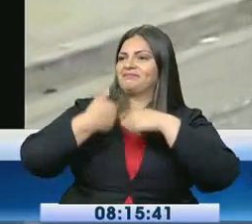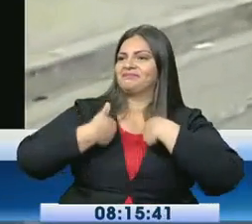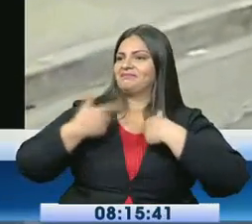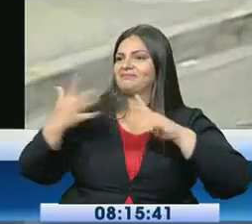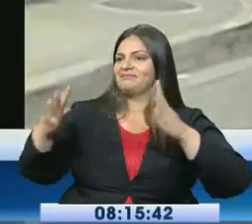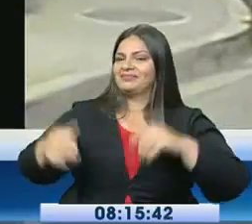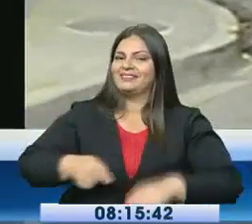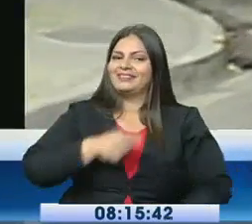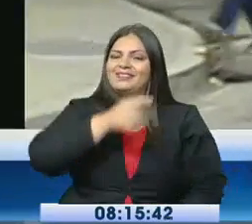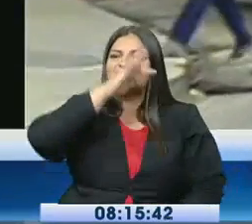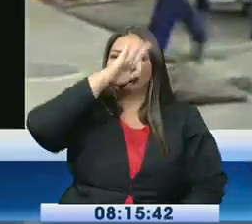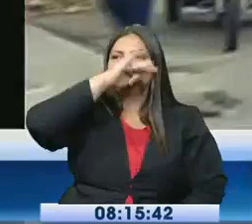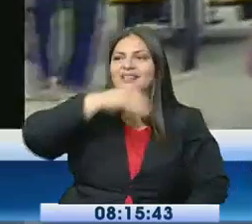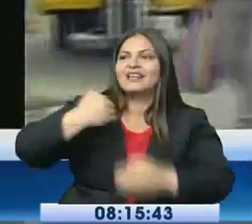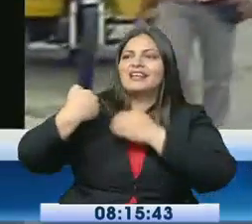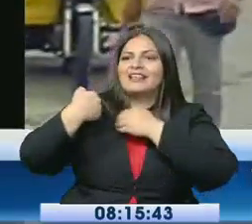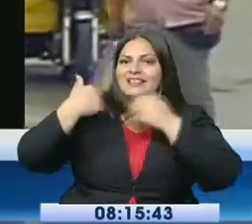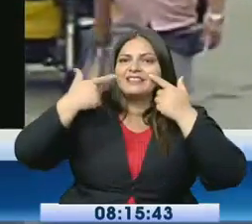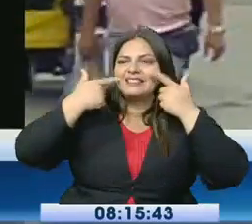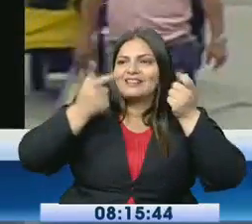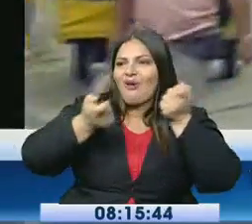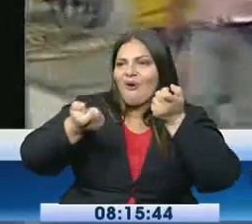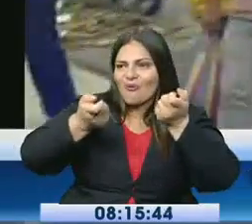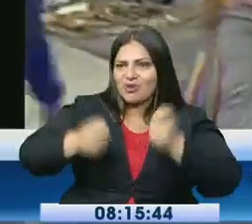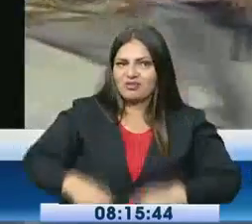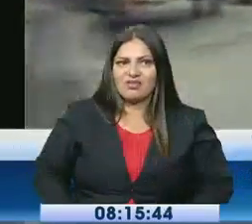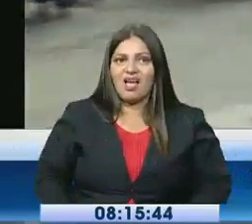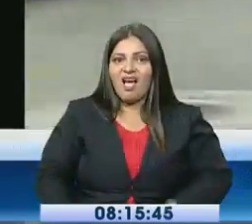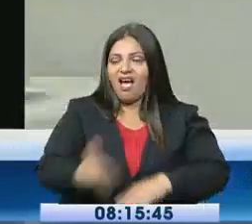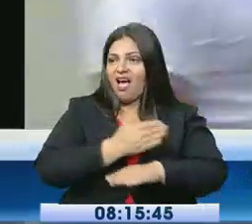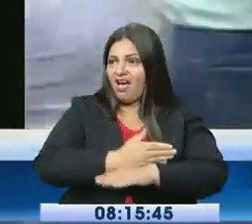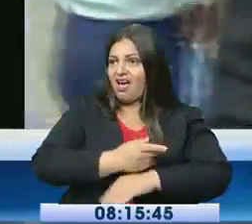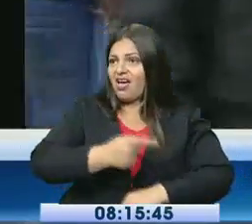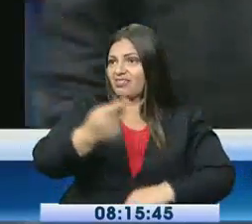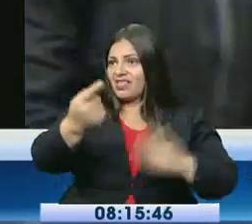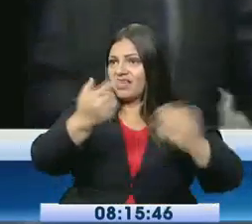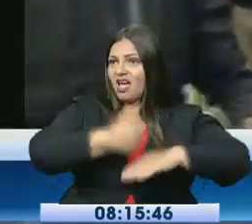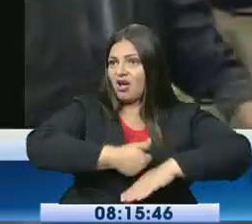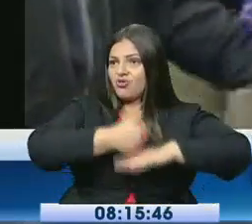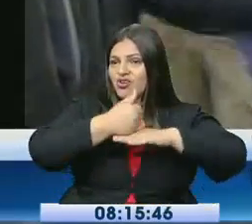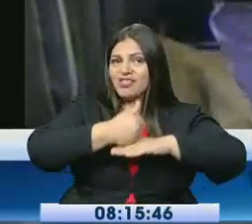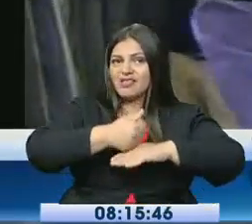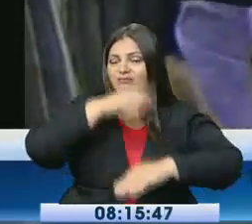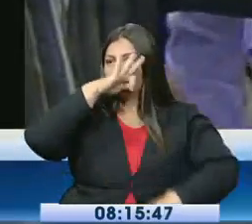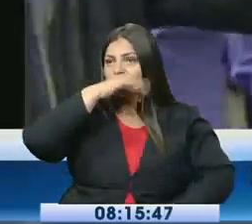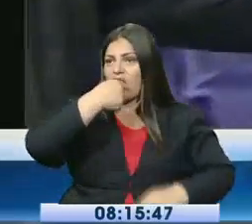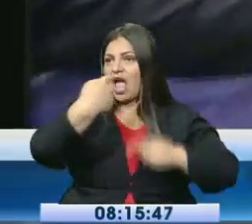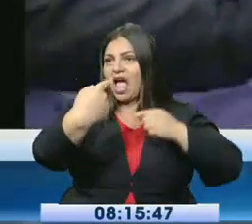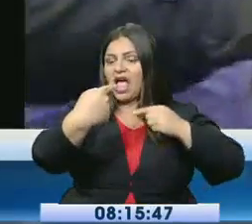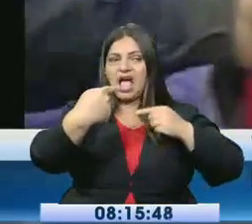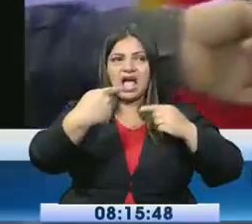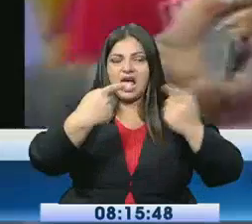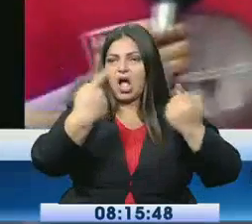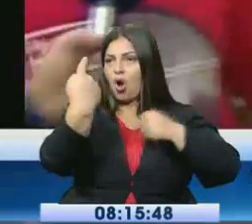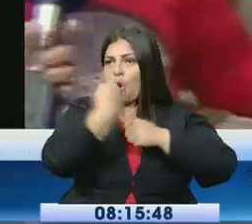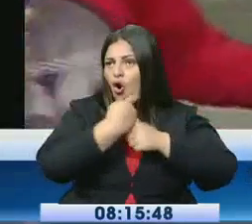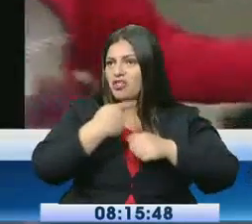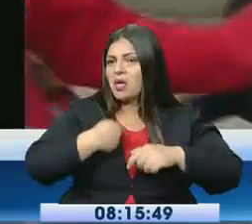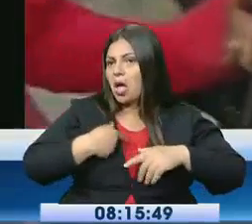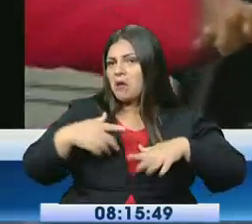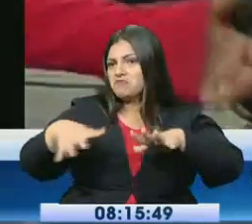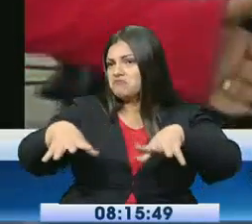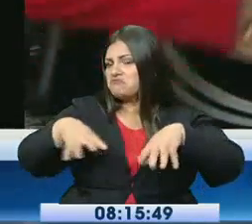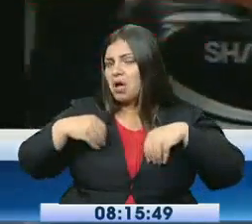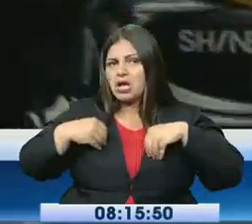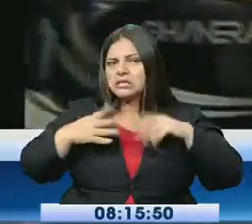GPS. Nosotros nos dijeron que nos ordenáramos. Ahí está el GPS puesto. Nos piden que compremos la moto homologada. Estamos haciendo préstamos para